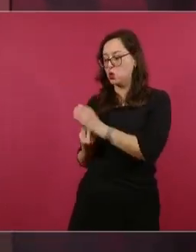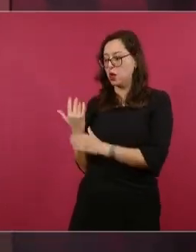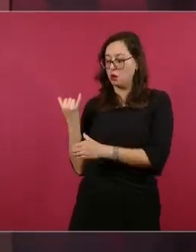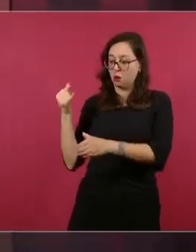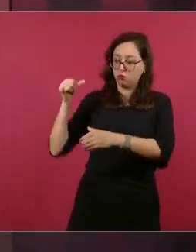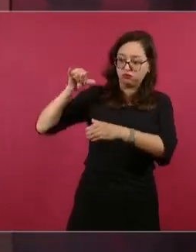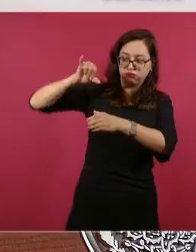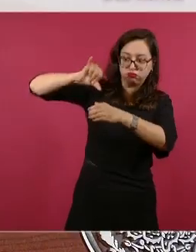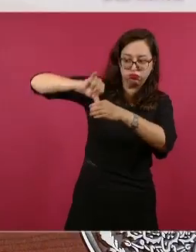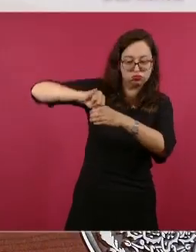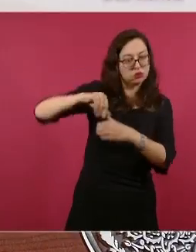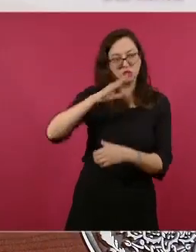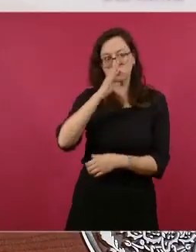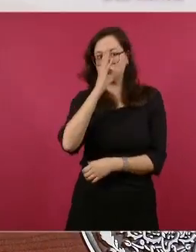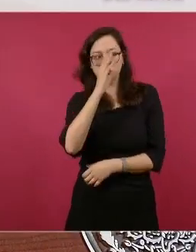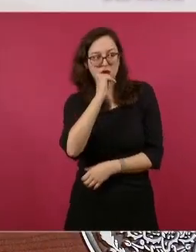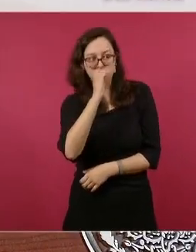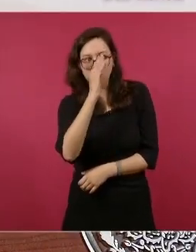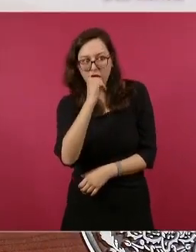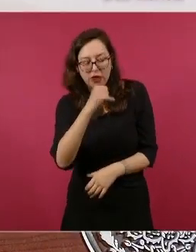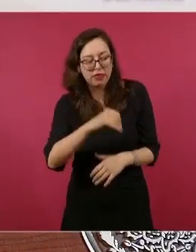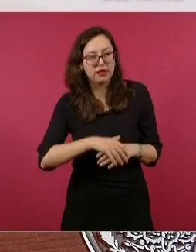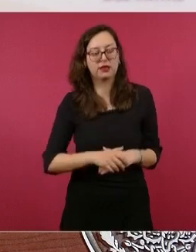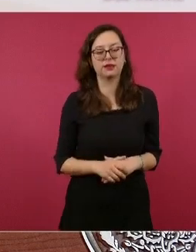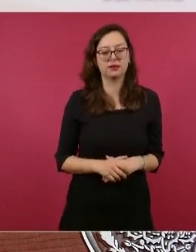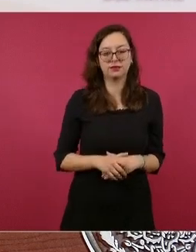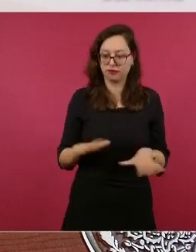que el pueblo de México era el pueblo